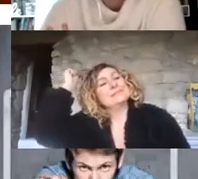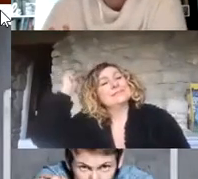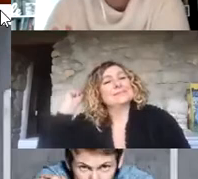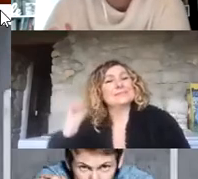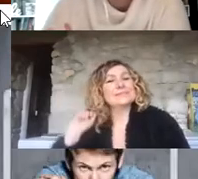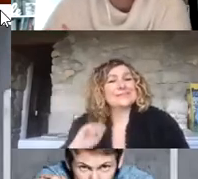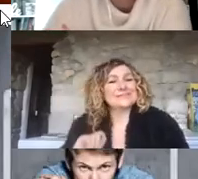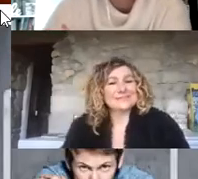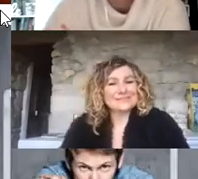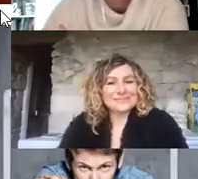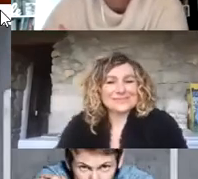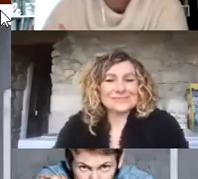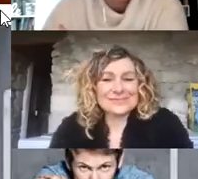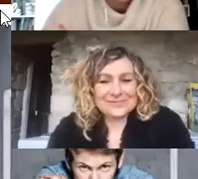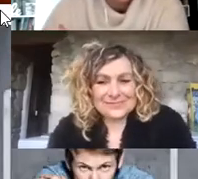perdón.